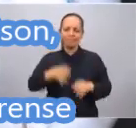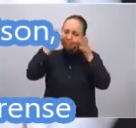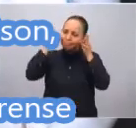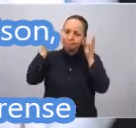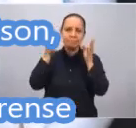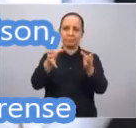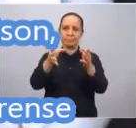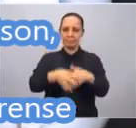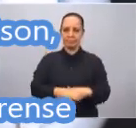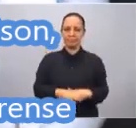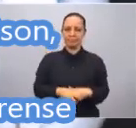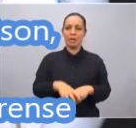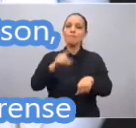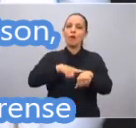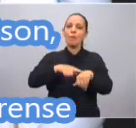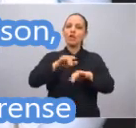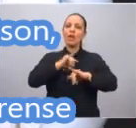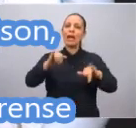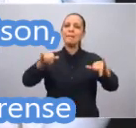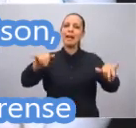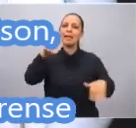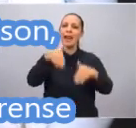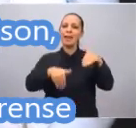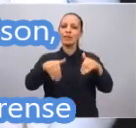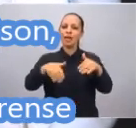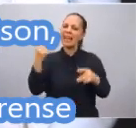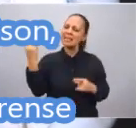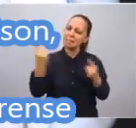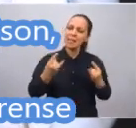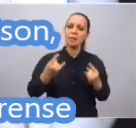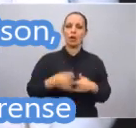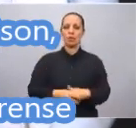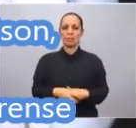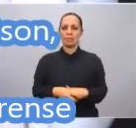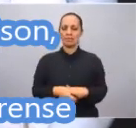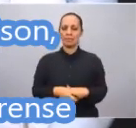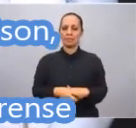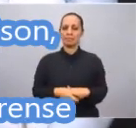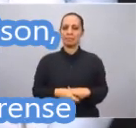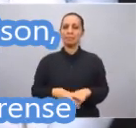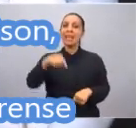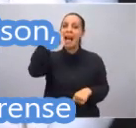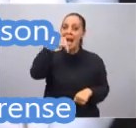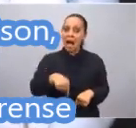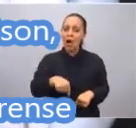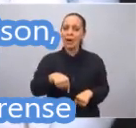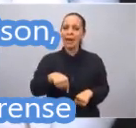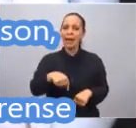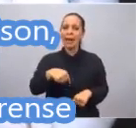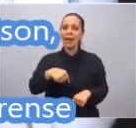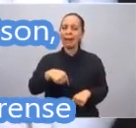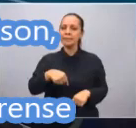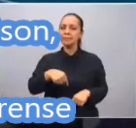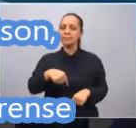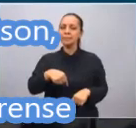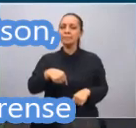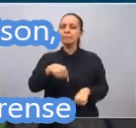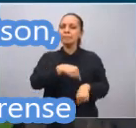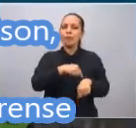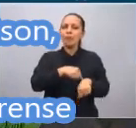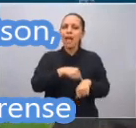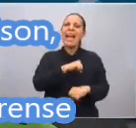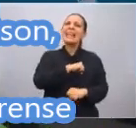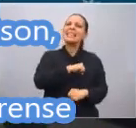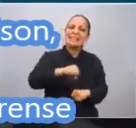alevosamente en la campaña electoral. Estamos ante una de las más formidables